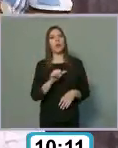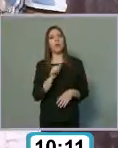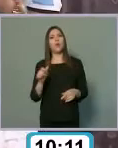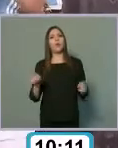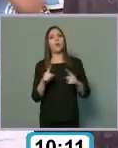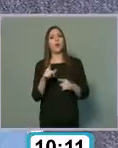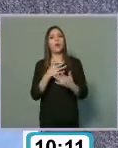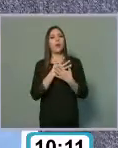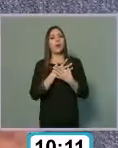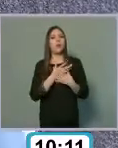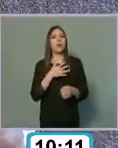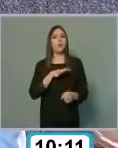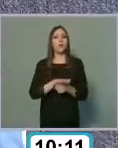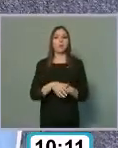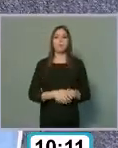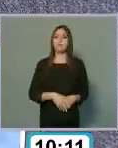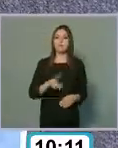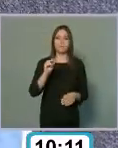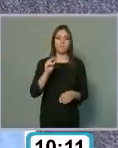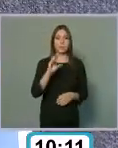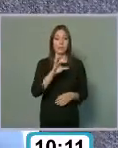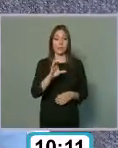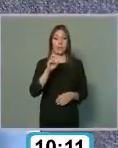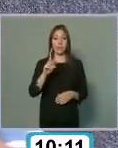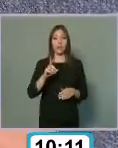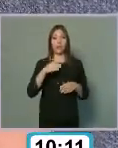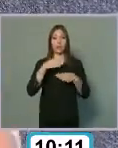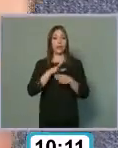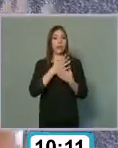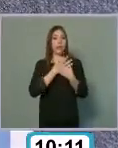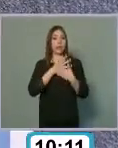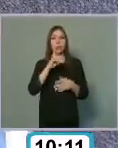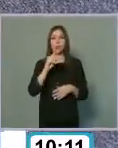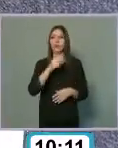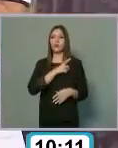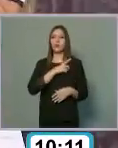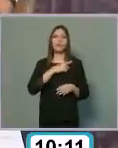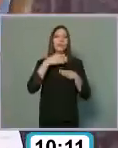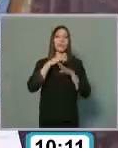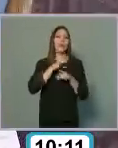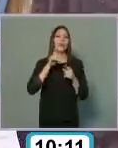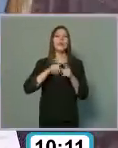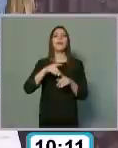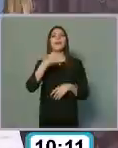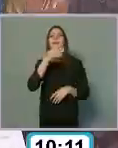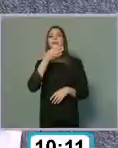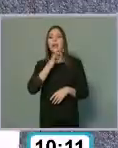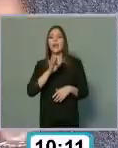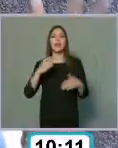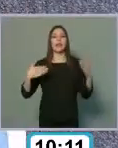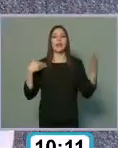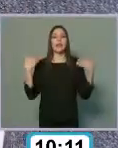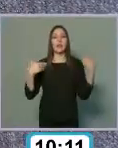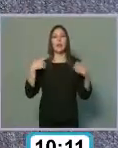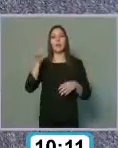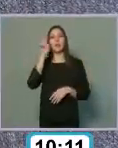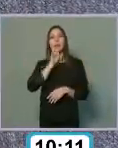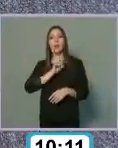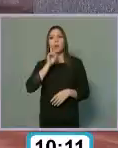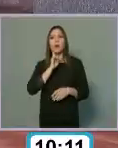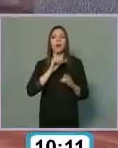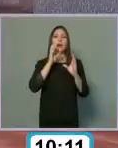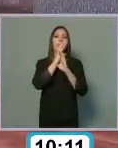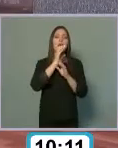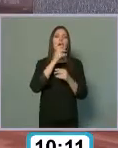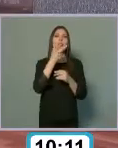romántica? No, mi disco no es romántico para nada, Ok. es acerca de la fiesta, la diversión, las mujeres, le canto